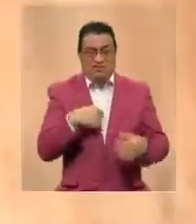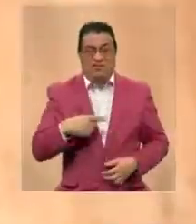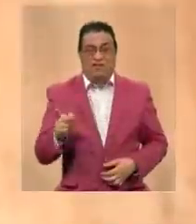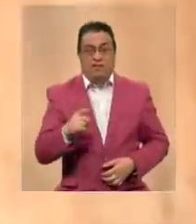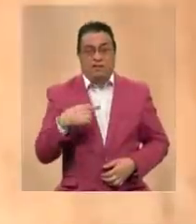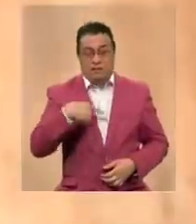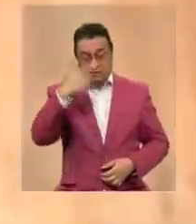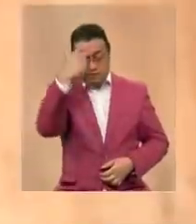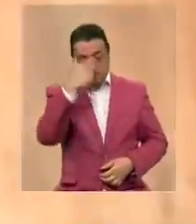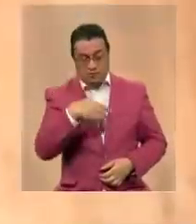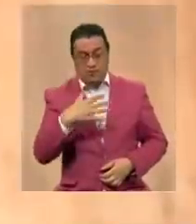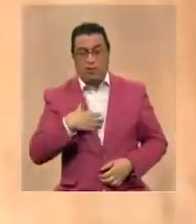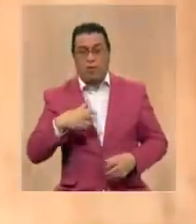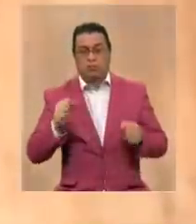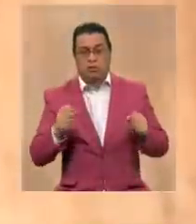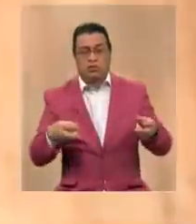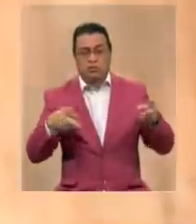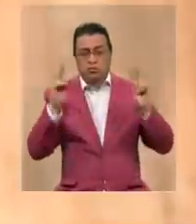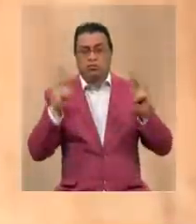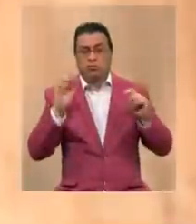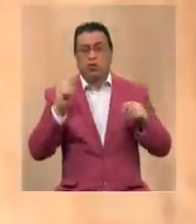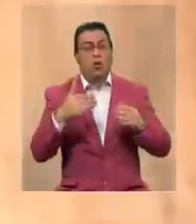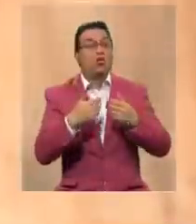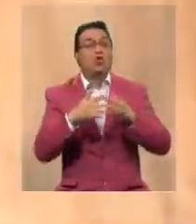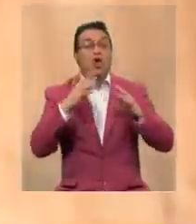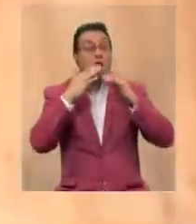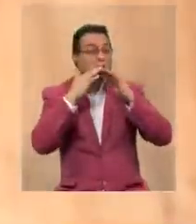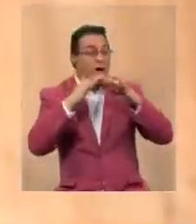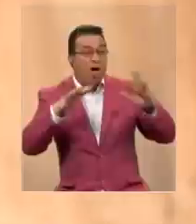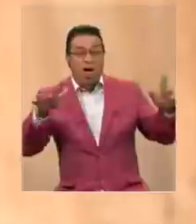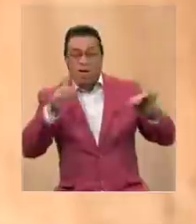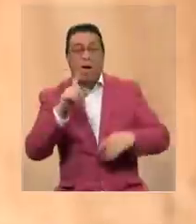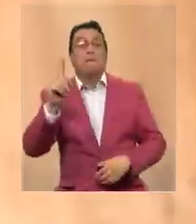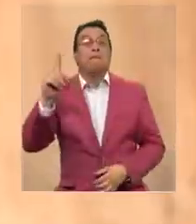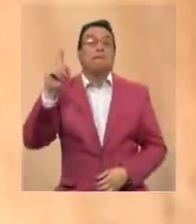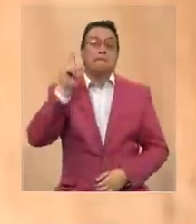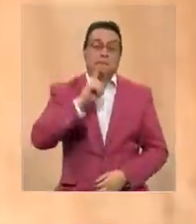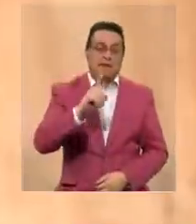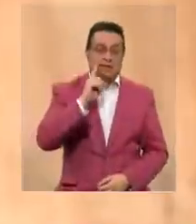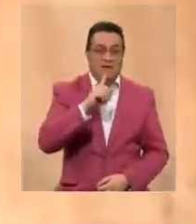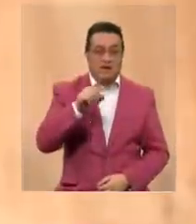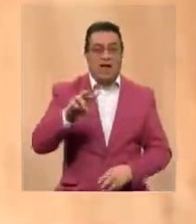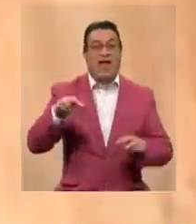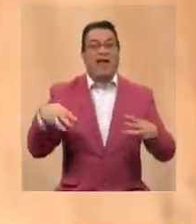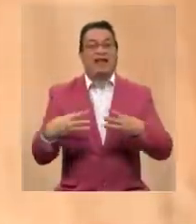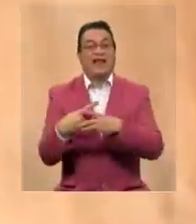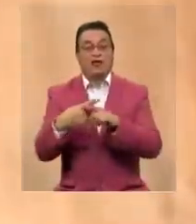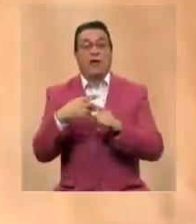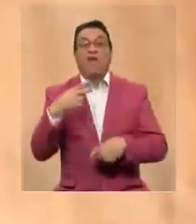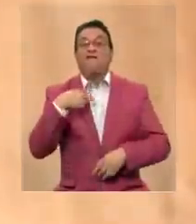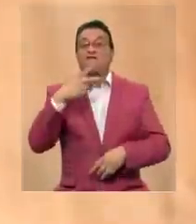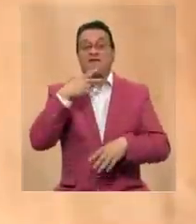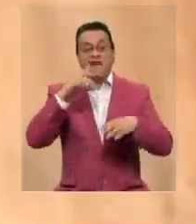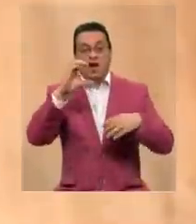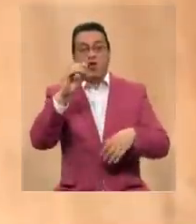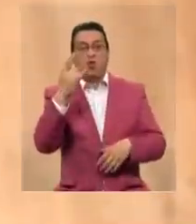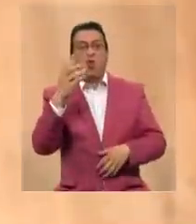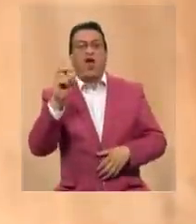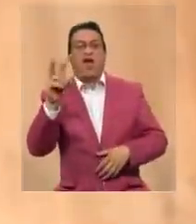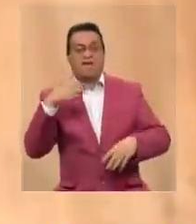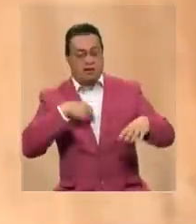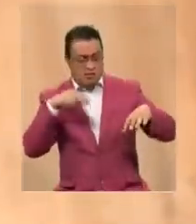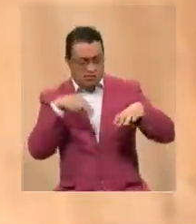que está totalmente ubicable, desmiente todo lo que se ha señalado de él a través de las redes sociales, señalándolo de que vive en una cueva, de que es